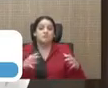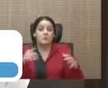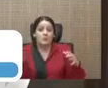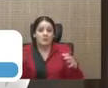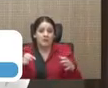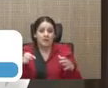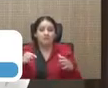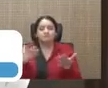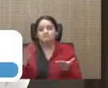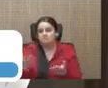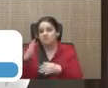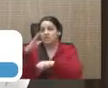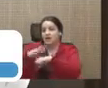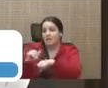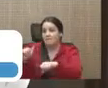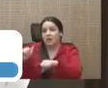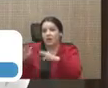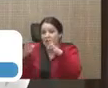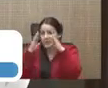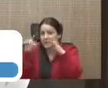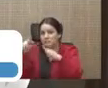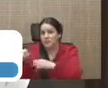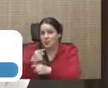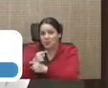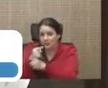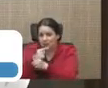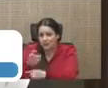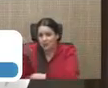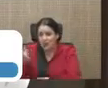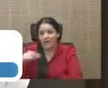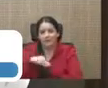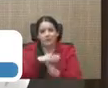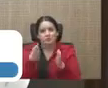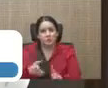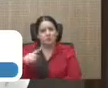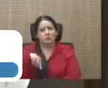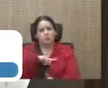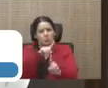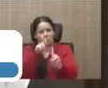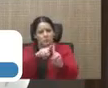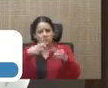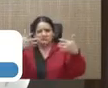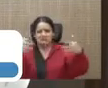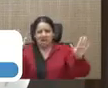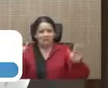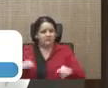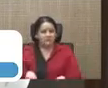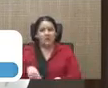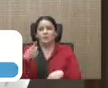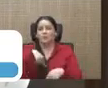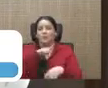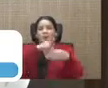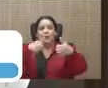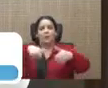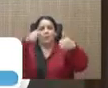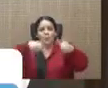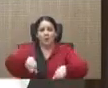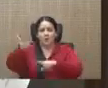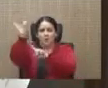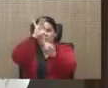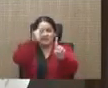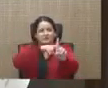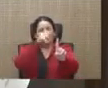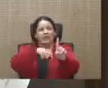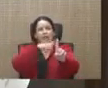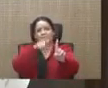sí. ¿Criticamos al ministro Acosta por la manera en que manejó estos asuntos? Sin duda alguna. ¿Estuvimos de acuerdo en interpelarlo